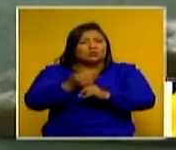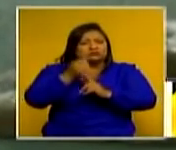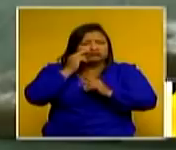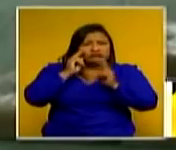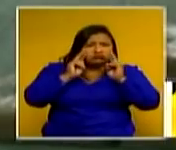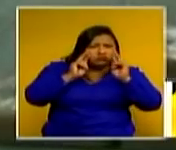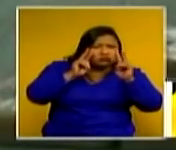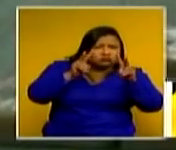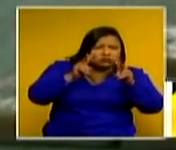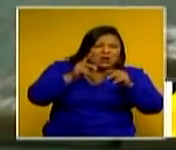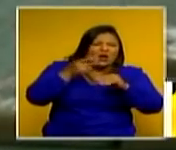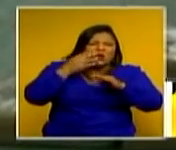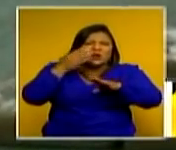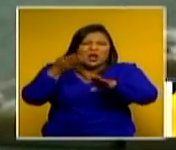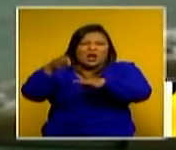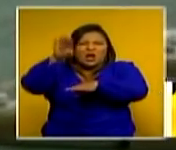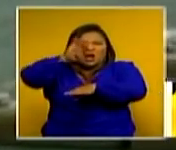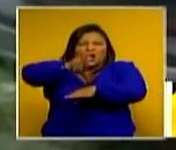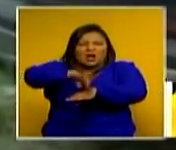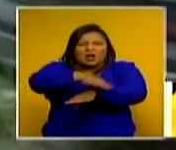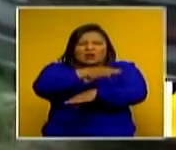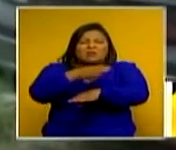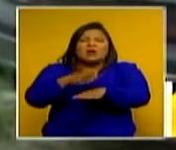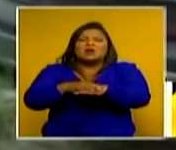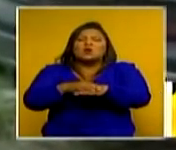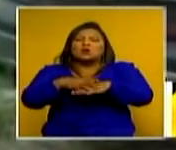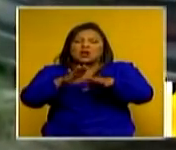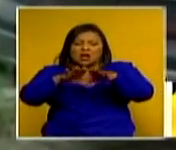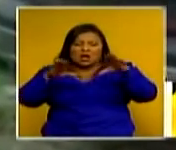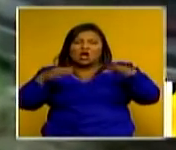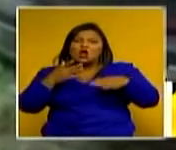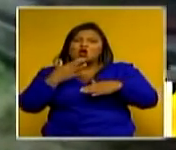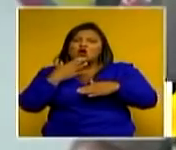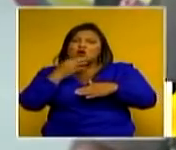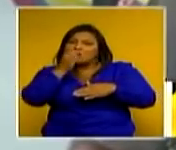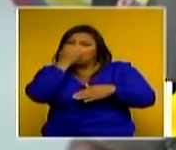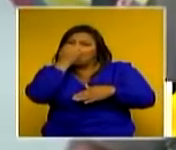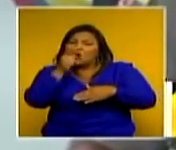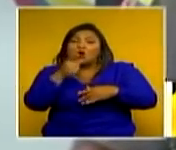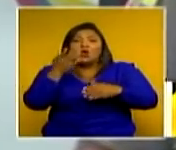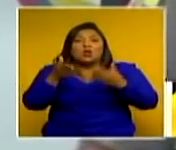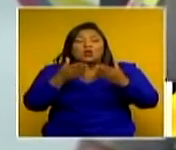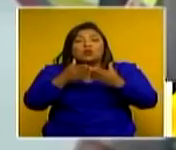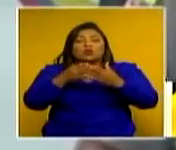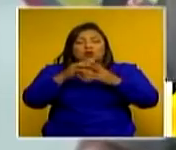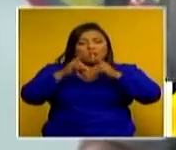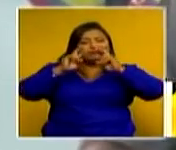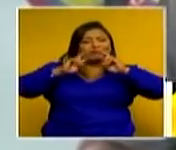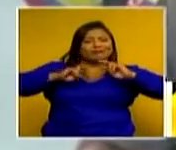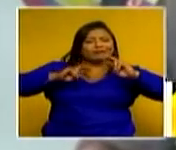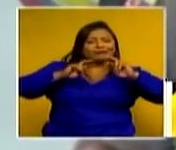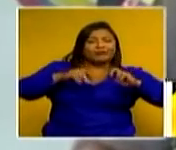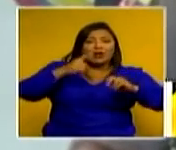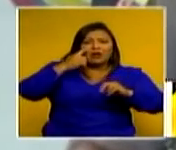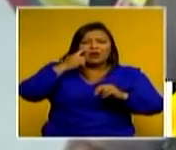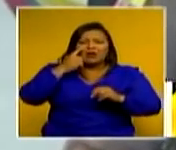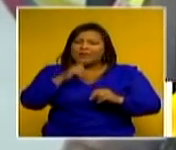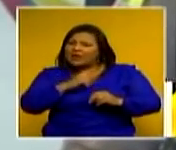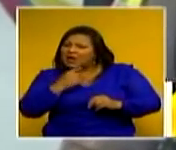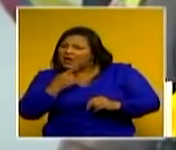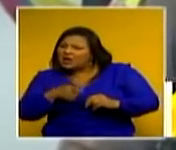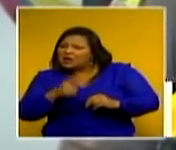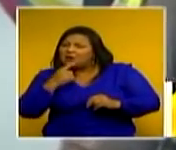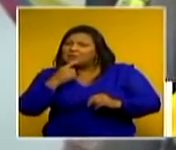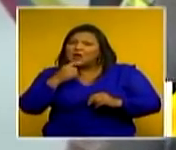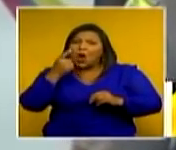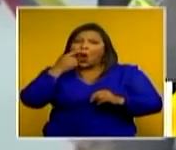y ubicar una camioneta silverado cabina sencilla color rojo en donde se procede al registro y se logra identificar al